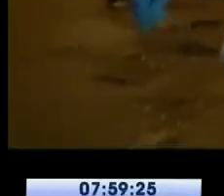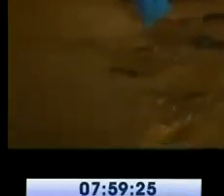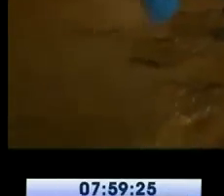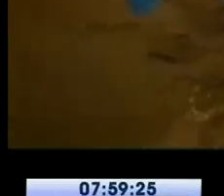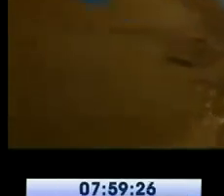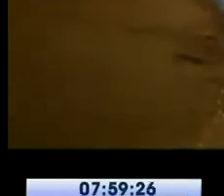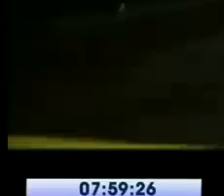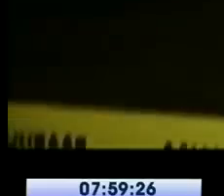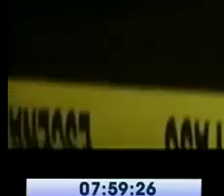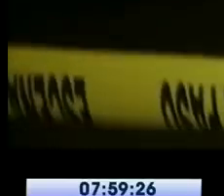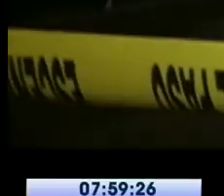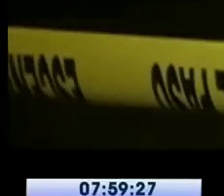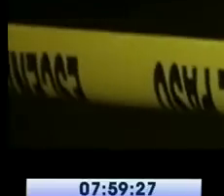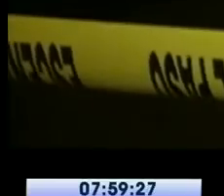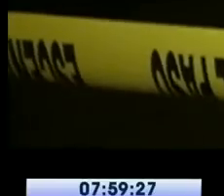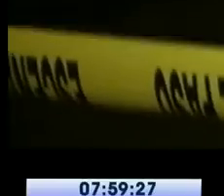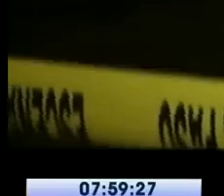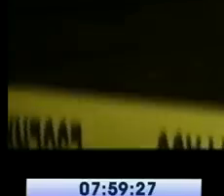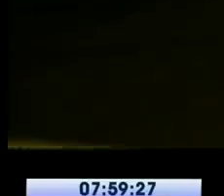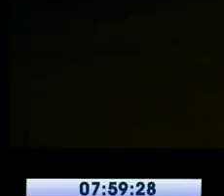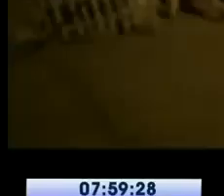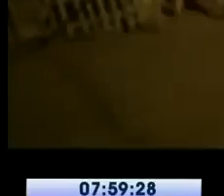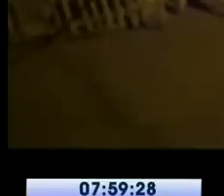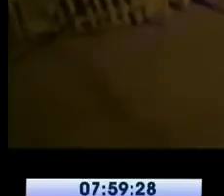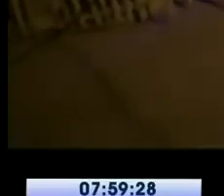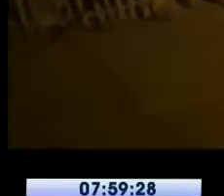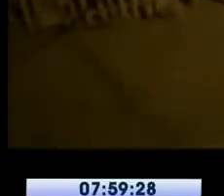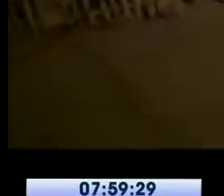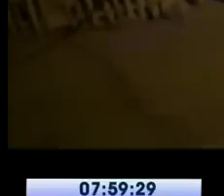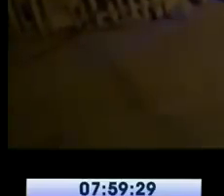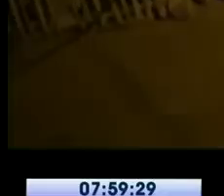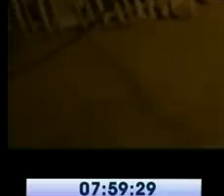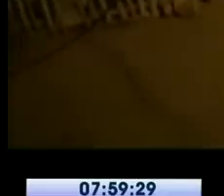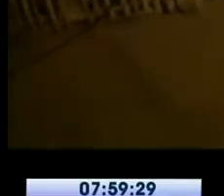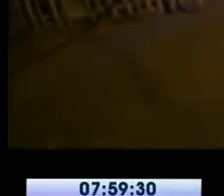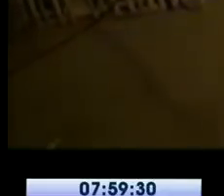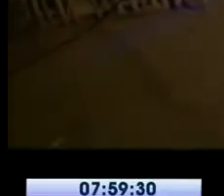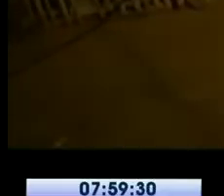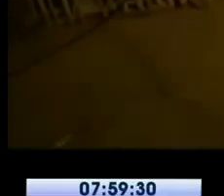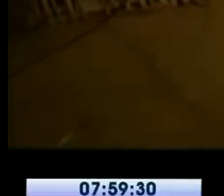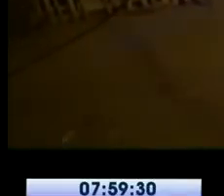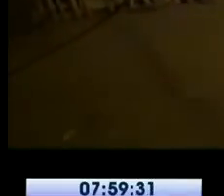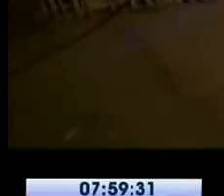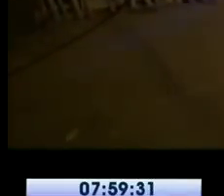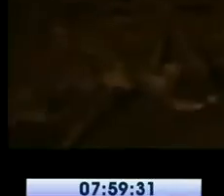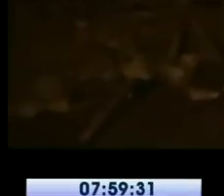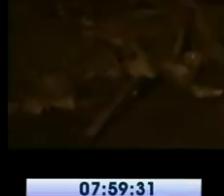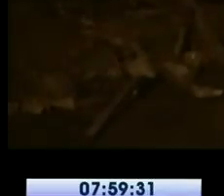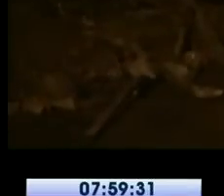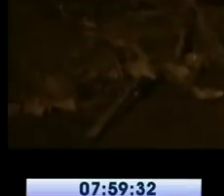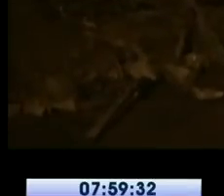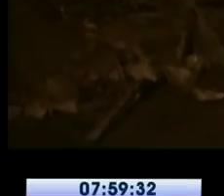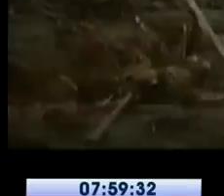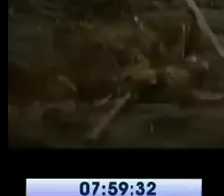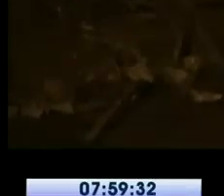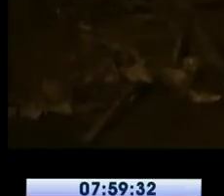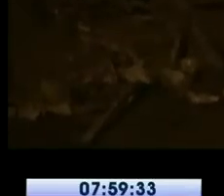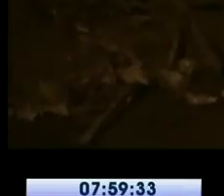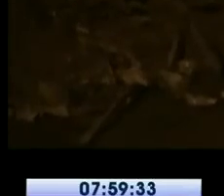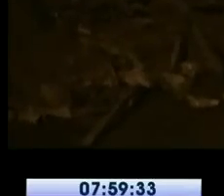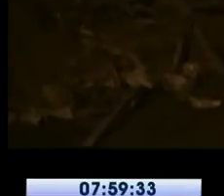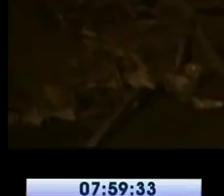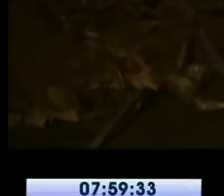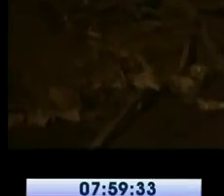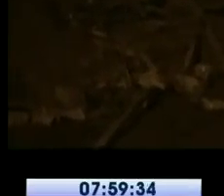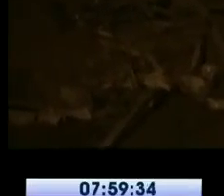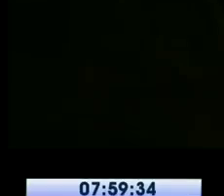asesinada presuntamente por su conviviente en el cantón La Libertad de la provincia de Santa Elena. Según